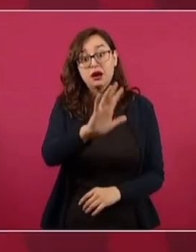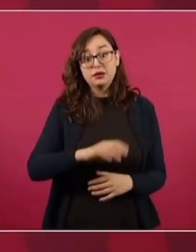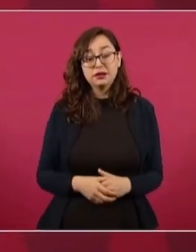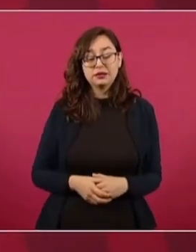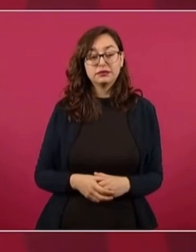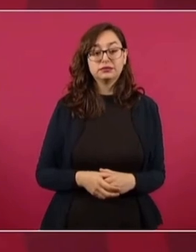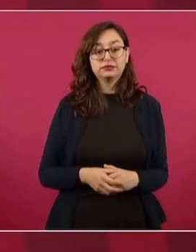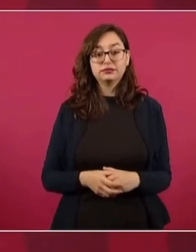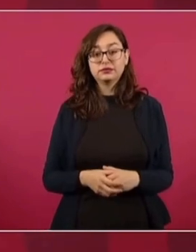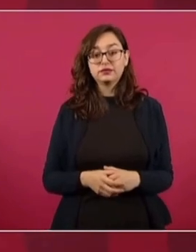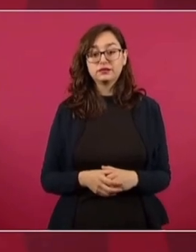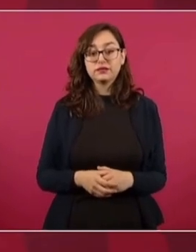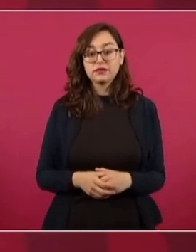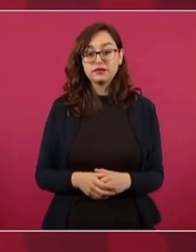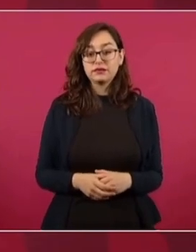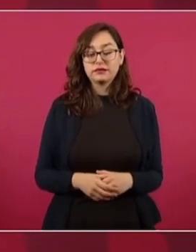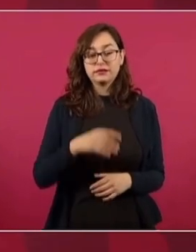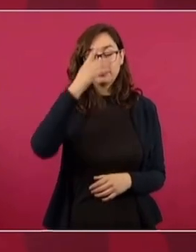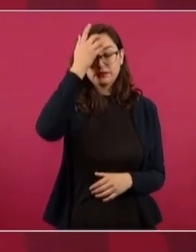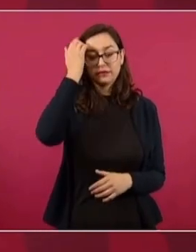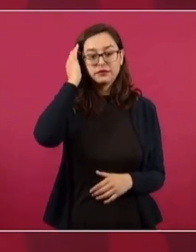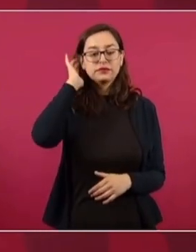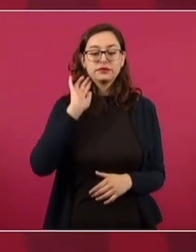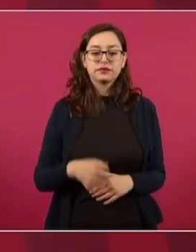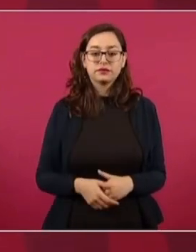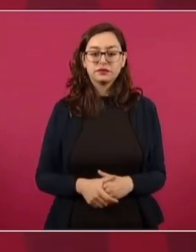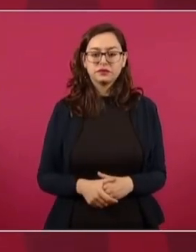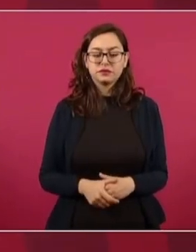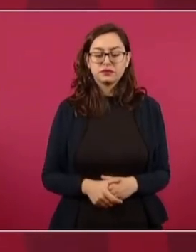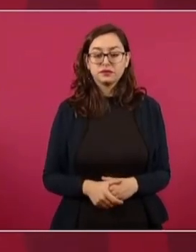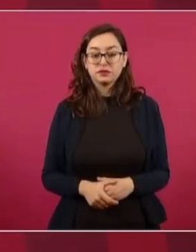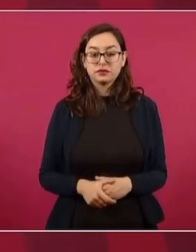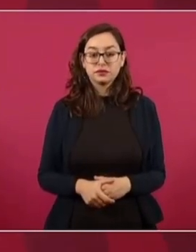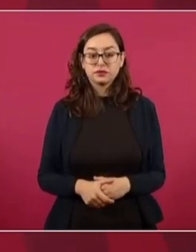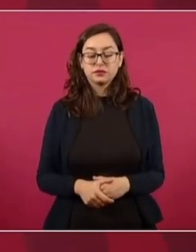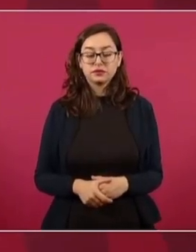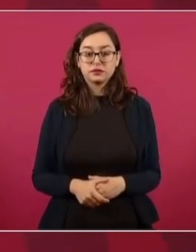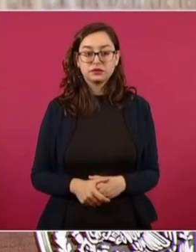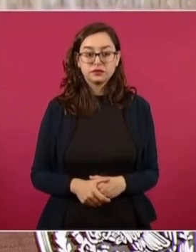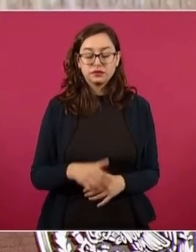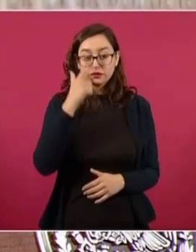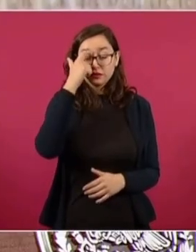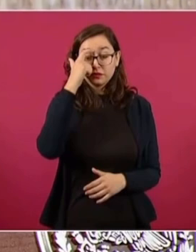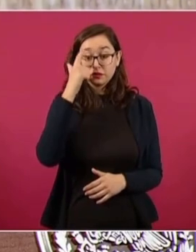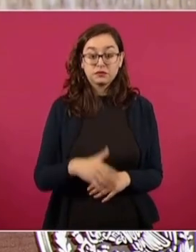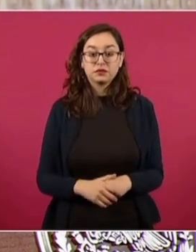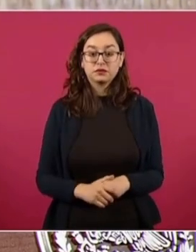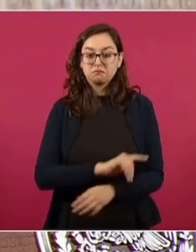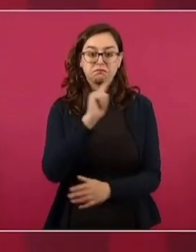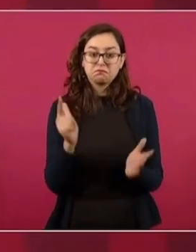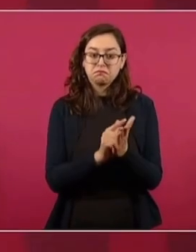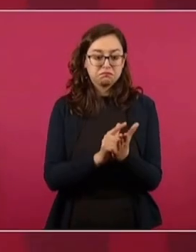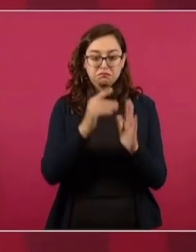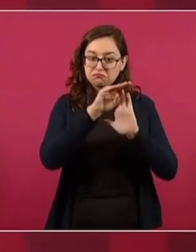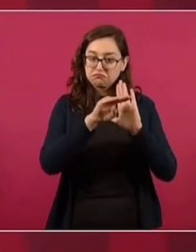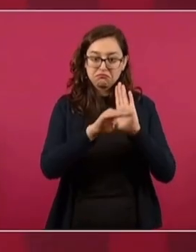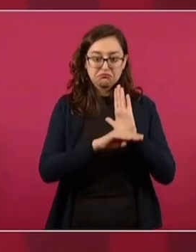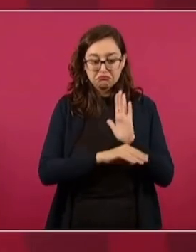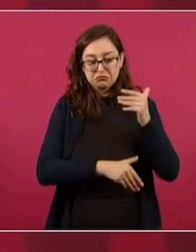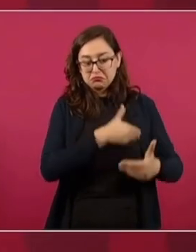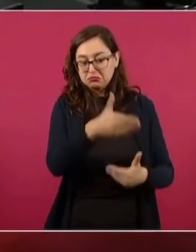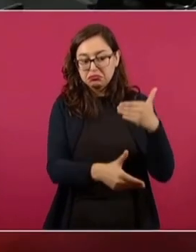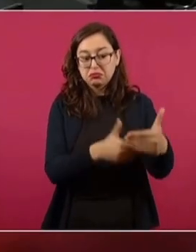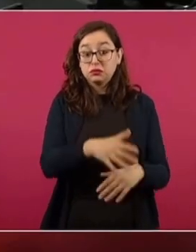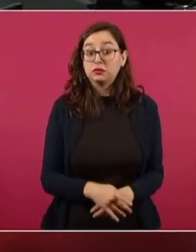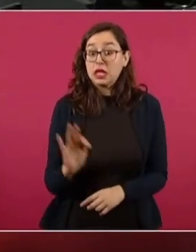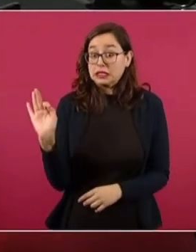Nosotros no actuamos de manera ilegal y no hay impunidad.